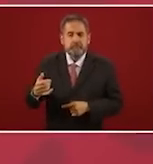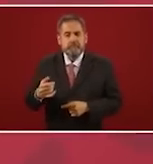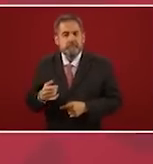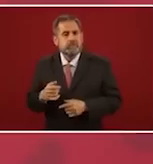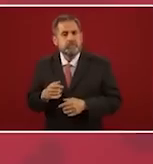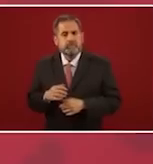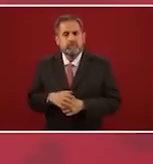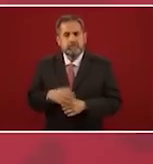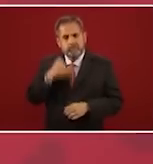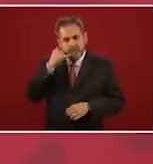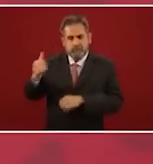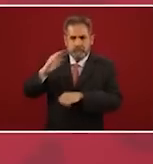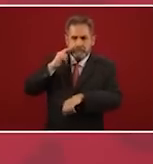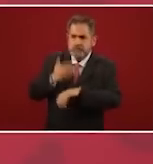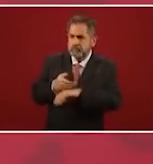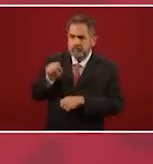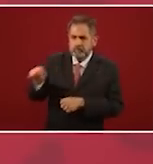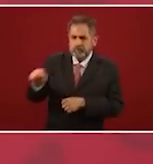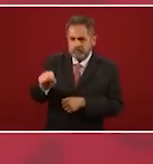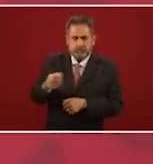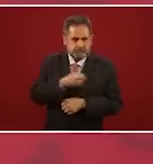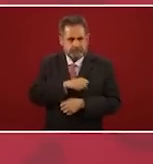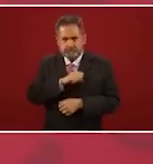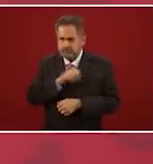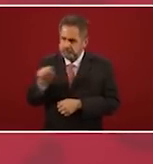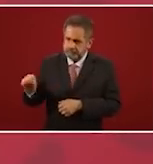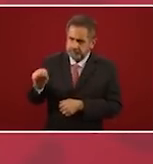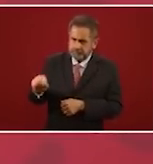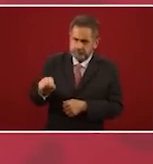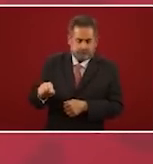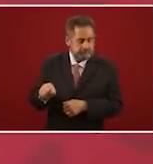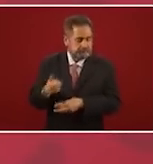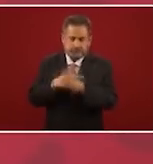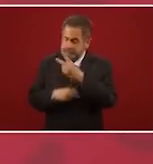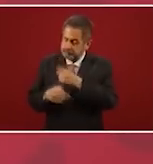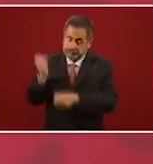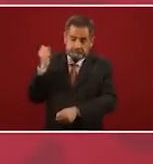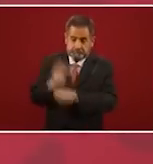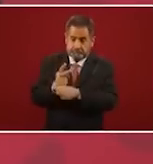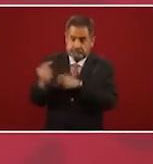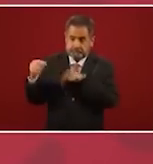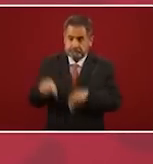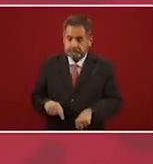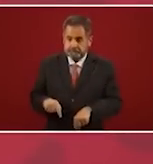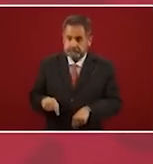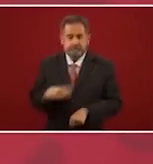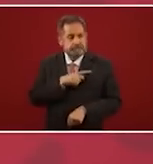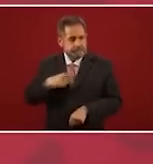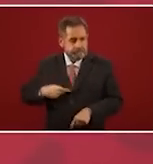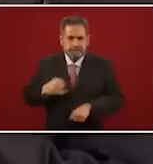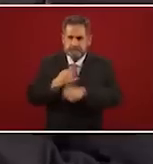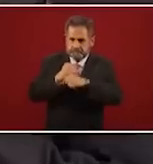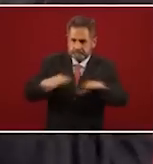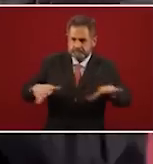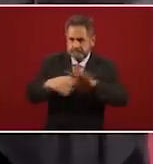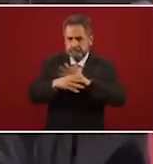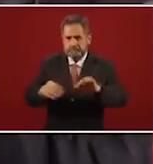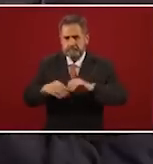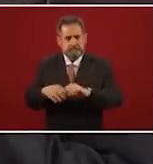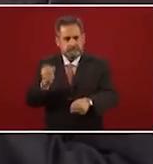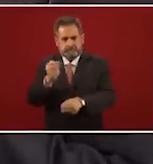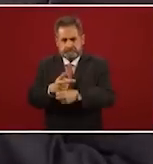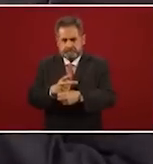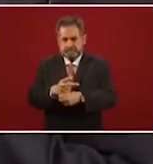los responsables del sector salud, vénganse en la mañana, porque informamos